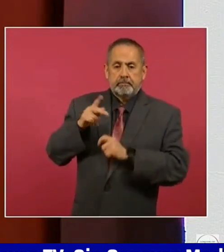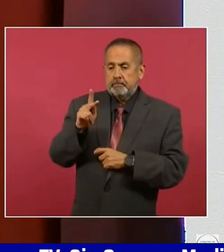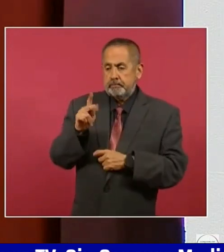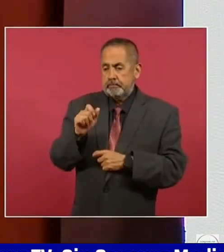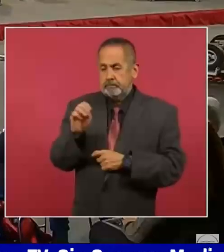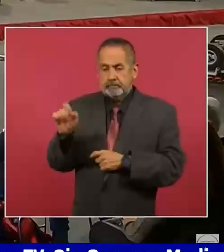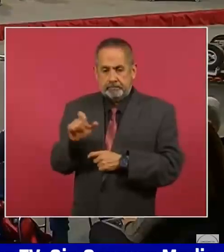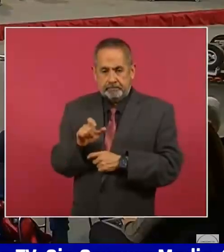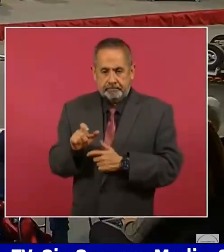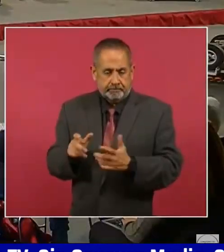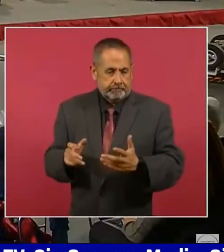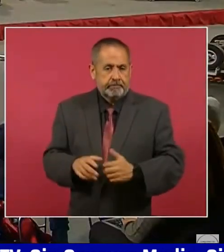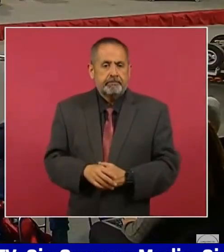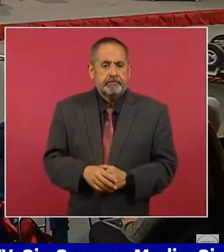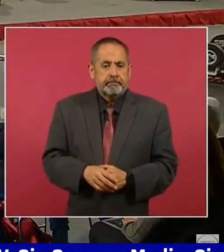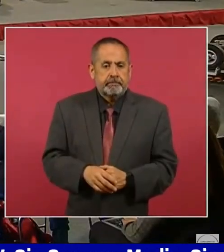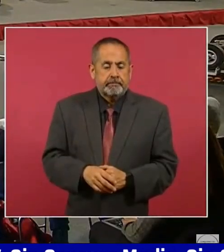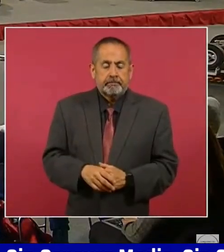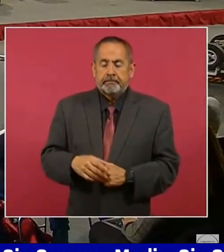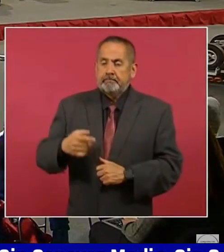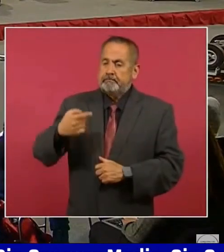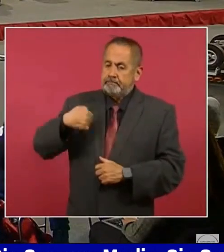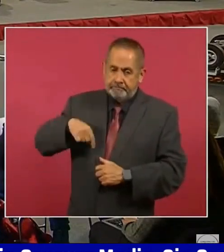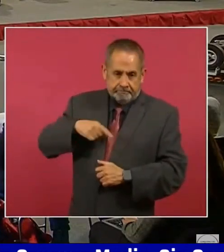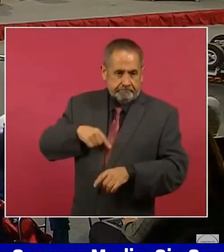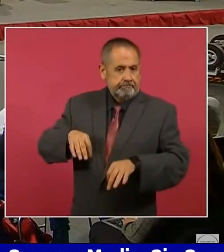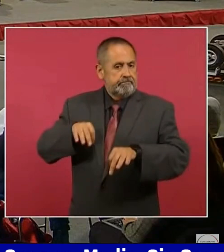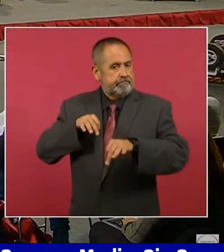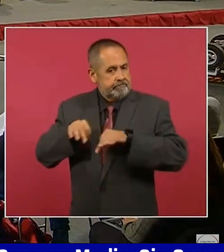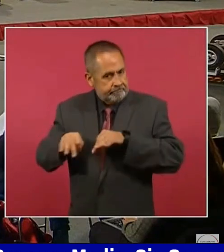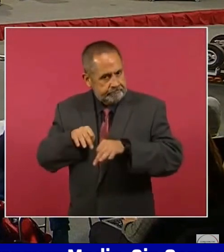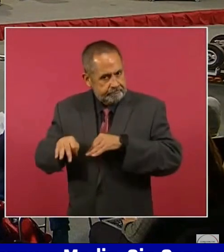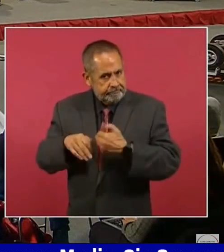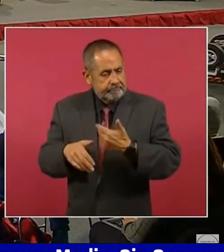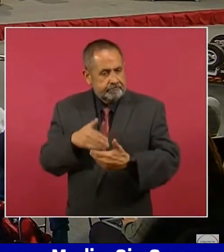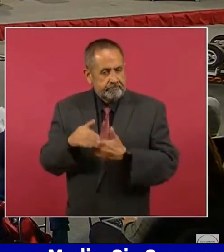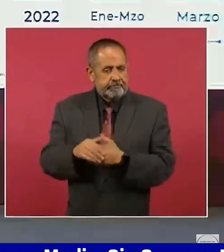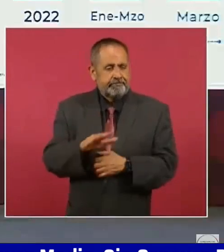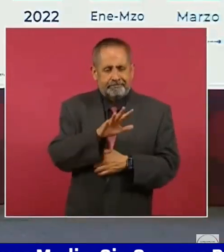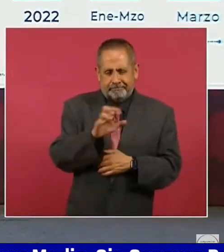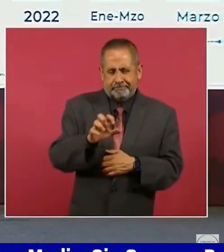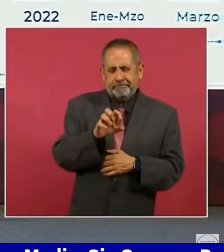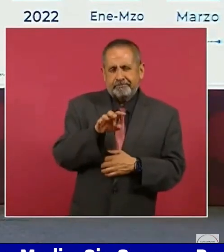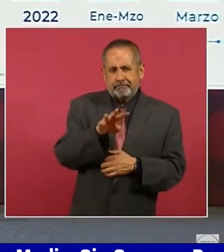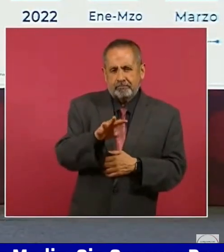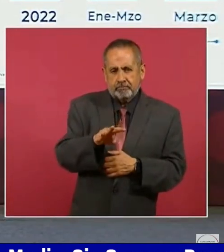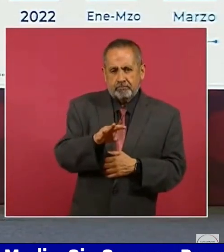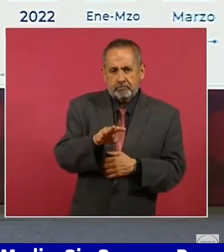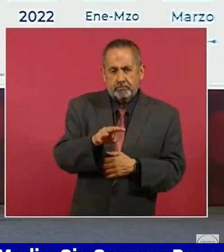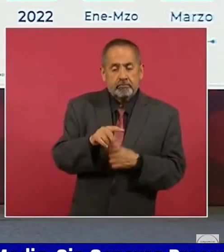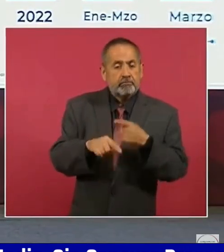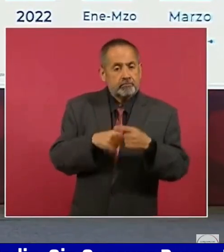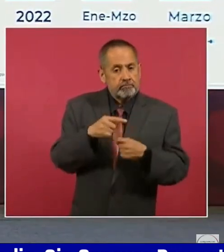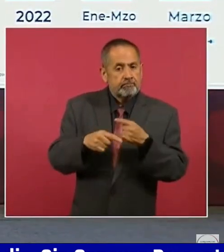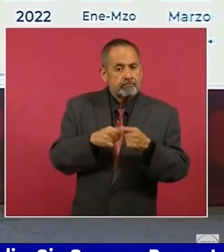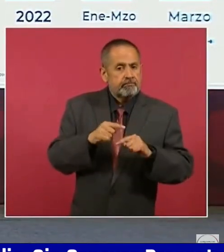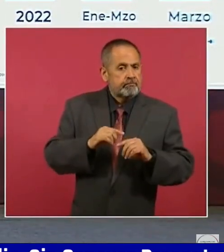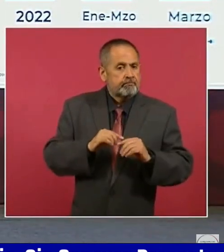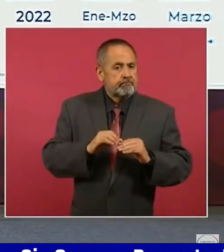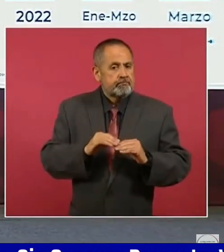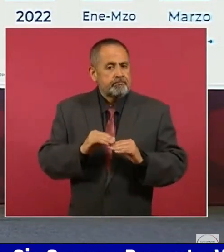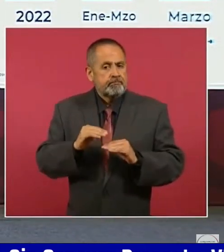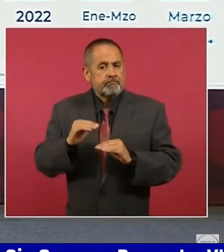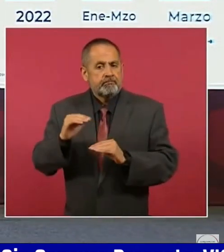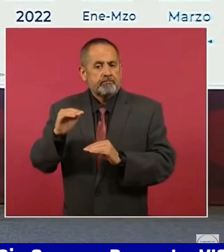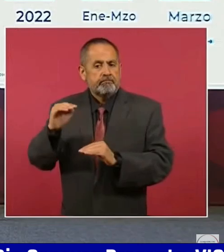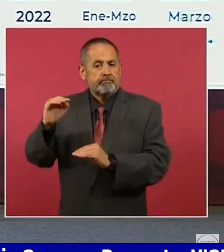sigue, por favor. Bueno, a partir de lo que recibimos, de estos 519, este ha sido el comportamiento